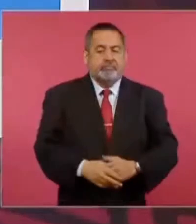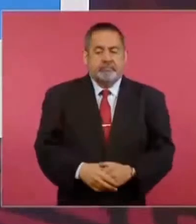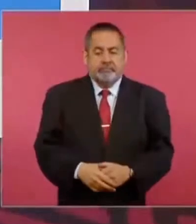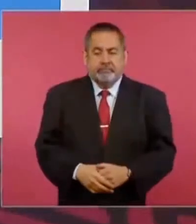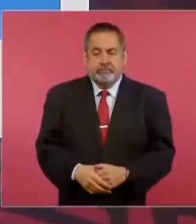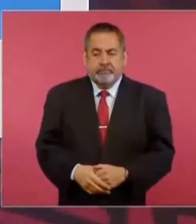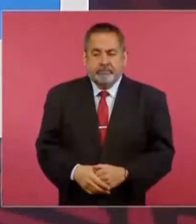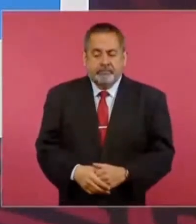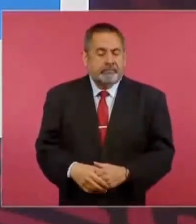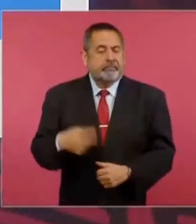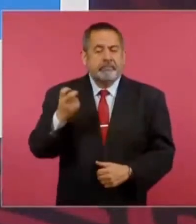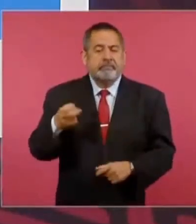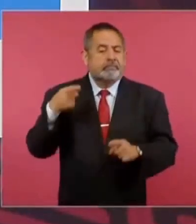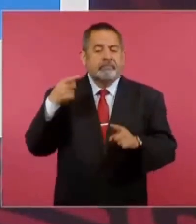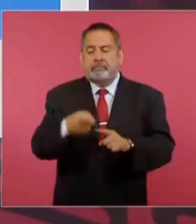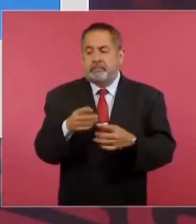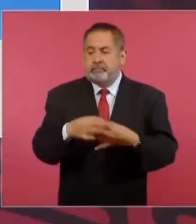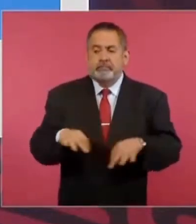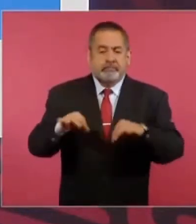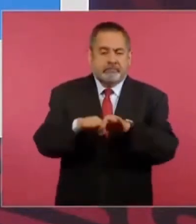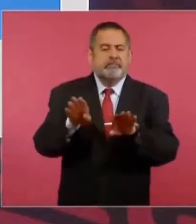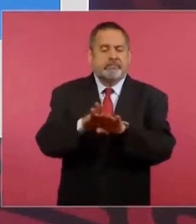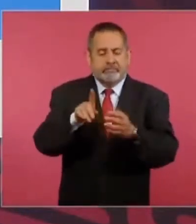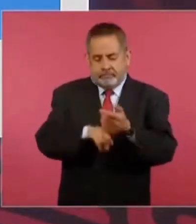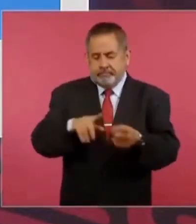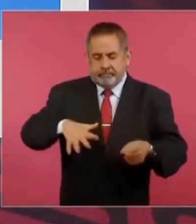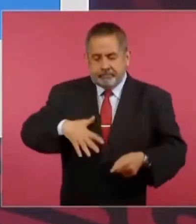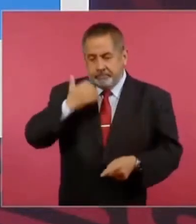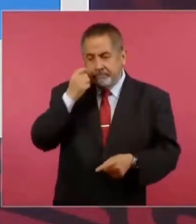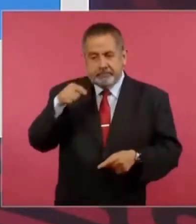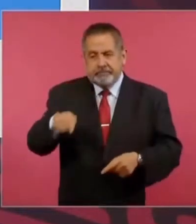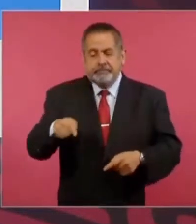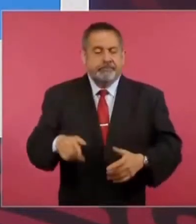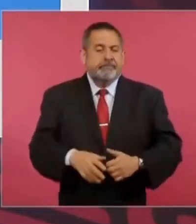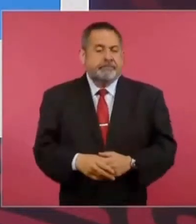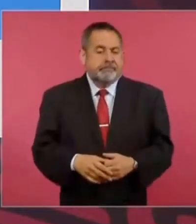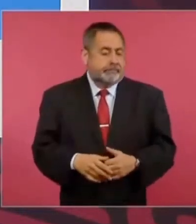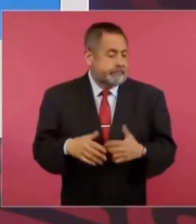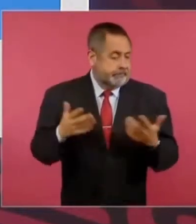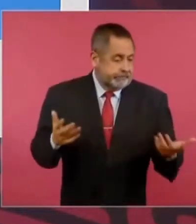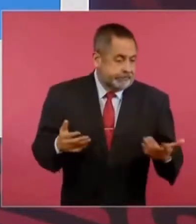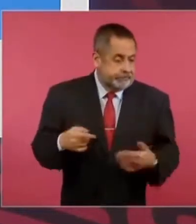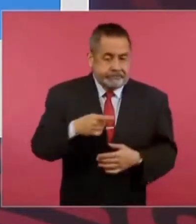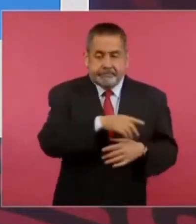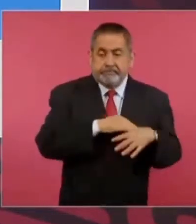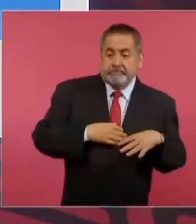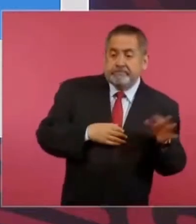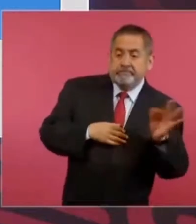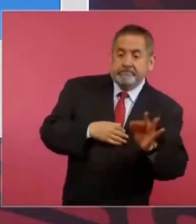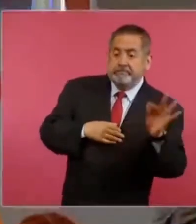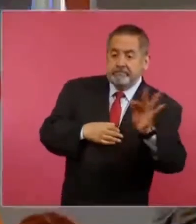Eso es básicamente lo que buscamos. Entonces los tienen